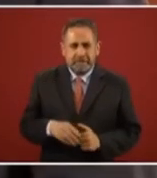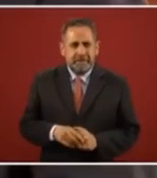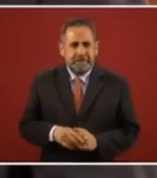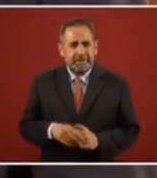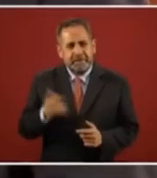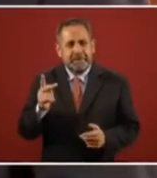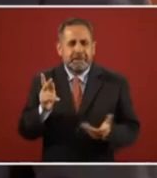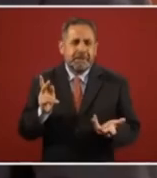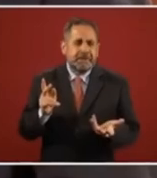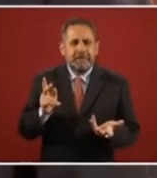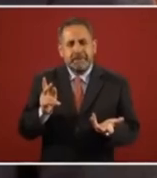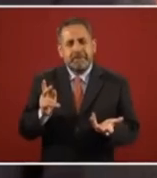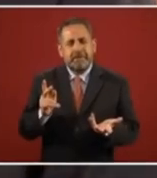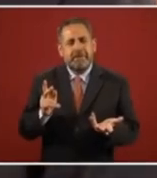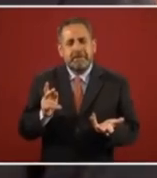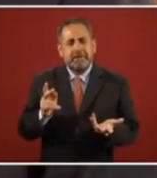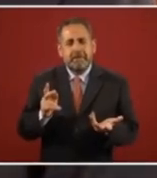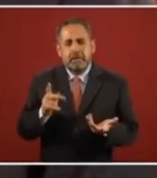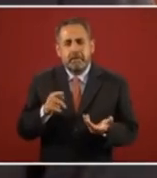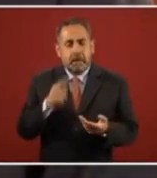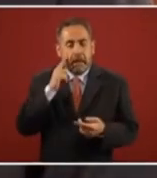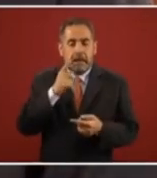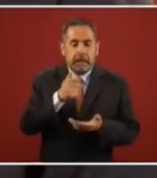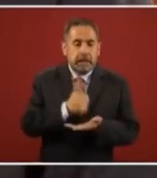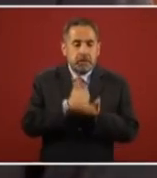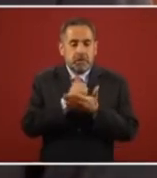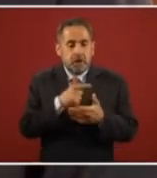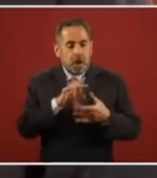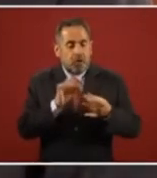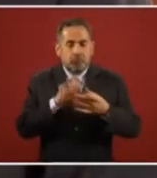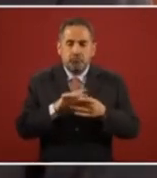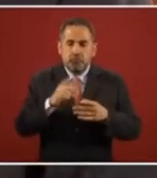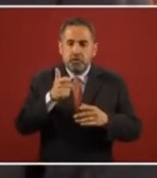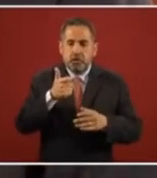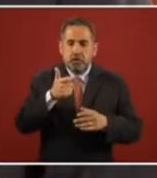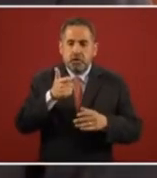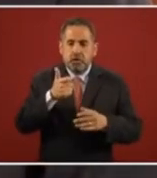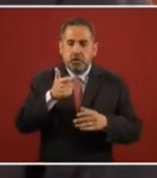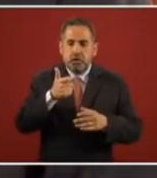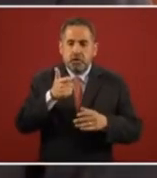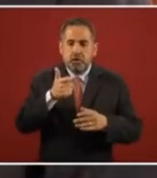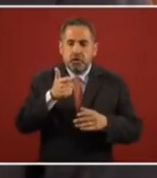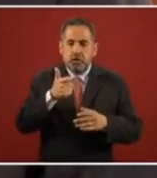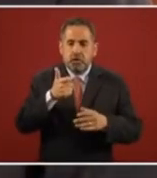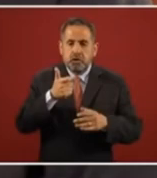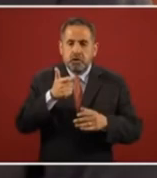claro que ayuda mucho el que se imagina la inflación